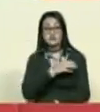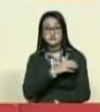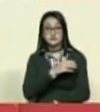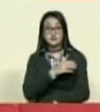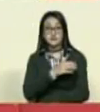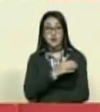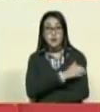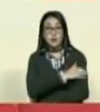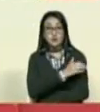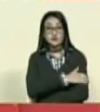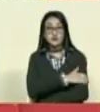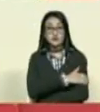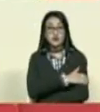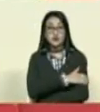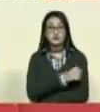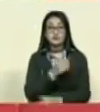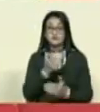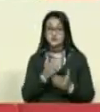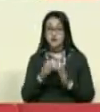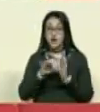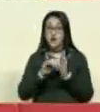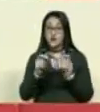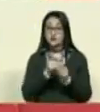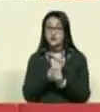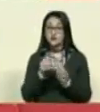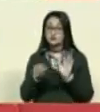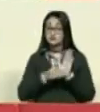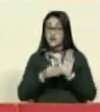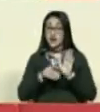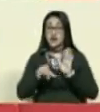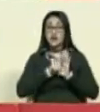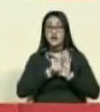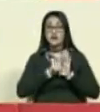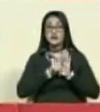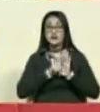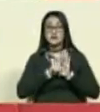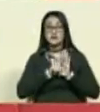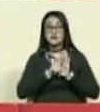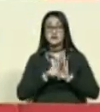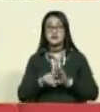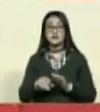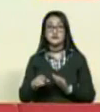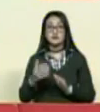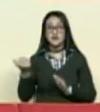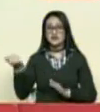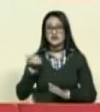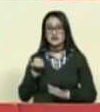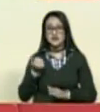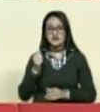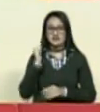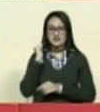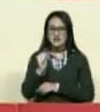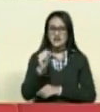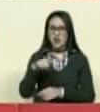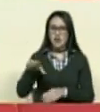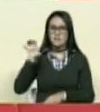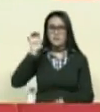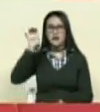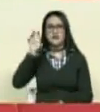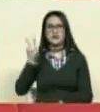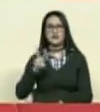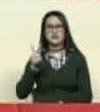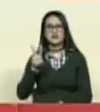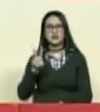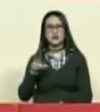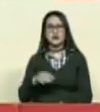fiscal general que actúe de acuerdo a la Constitución y a la ley por traición a la patria contra este personaje